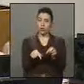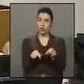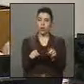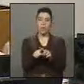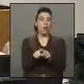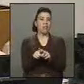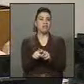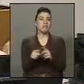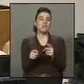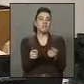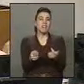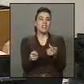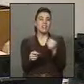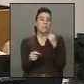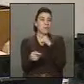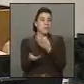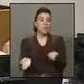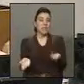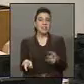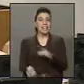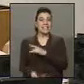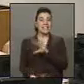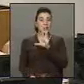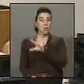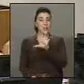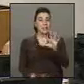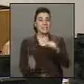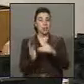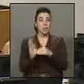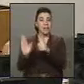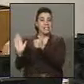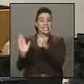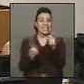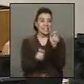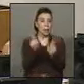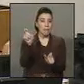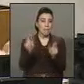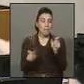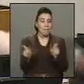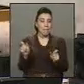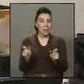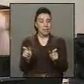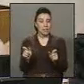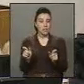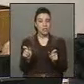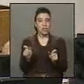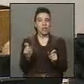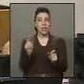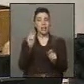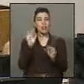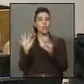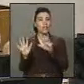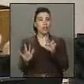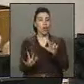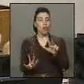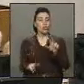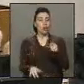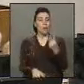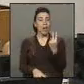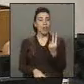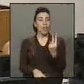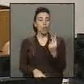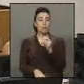papel. Podríamos decir que en Chile cerca de 55.600 personas, dentro de cuyo segmento el 98,2%